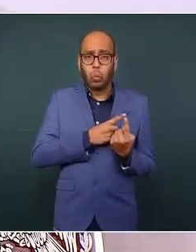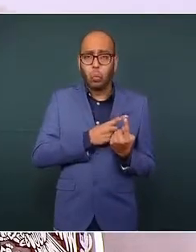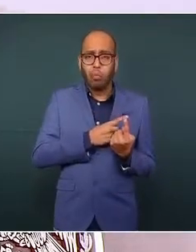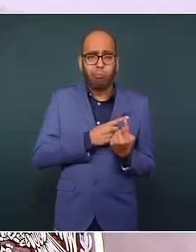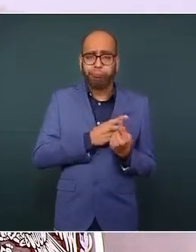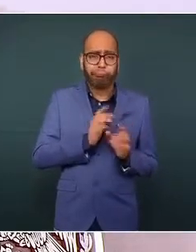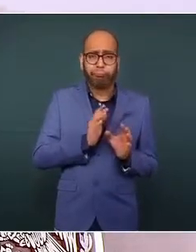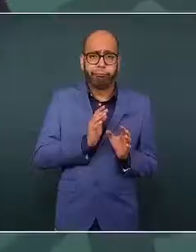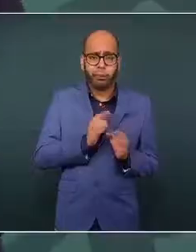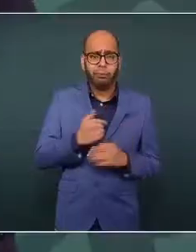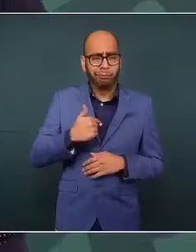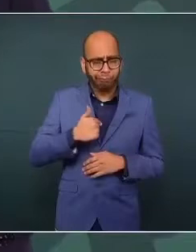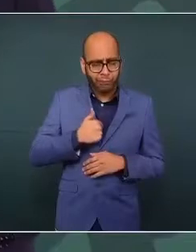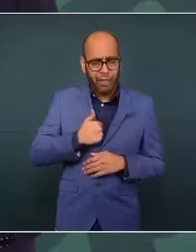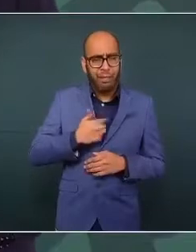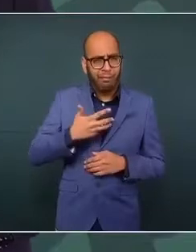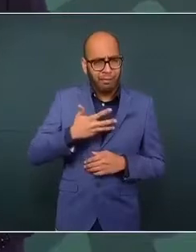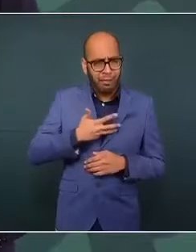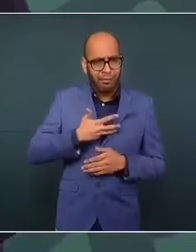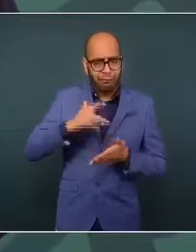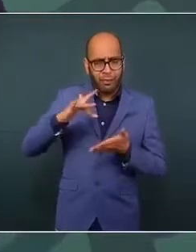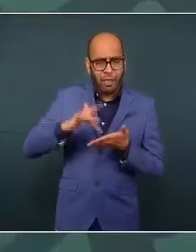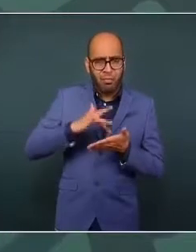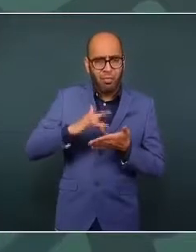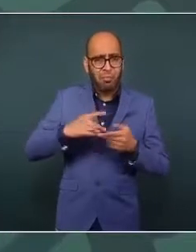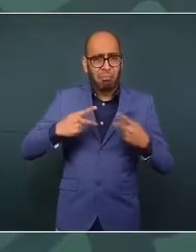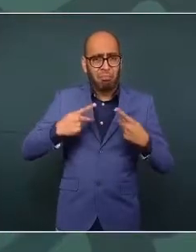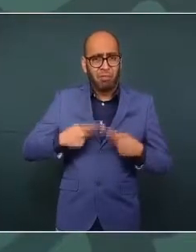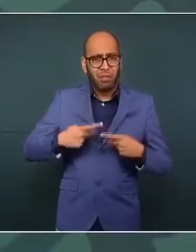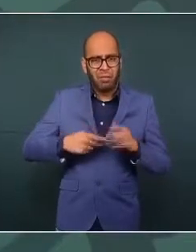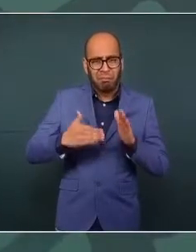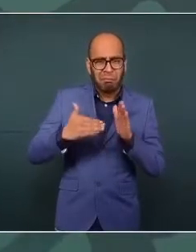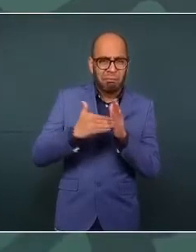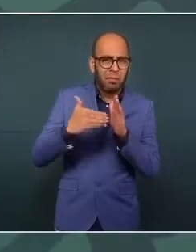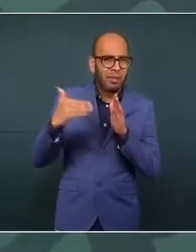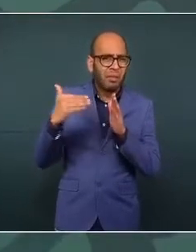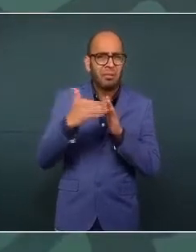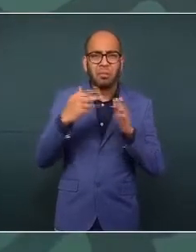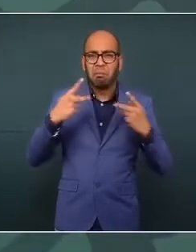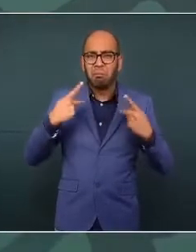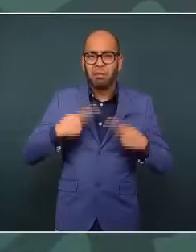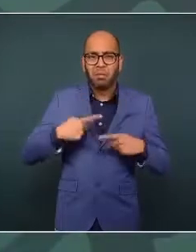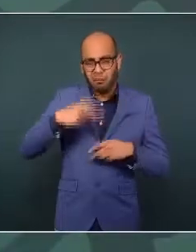yo tengo el apoyo de millones de mexicanos